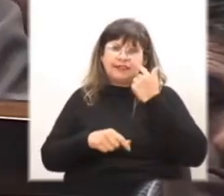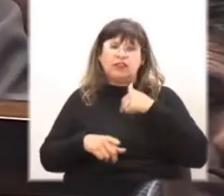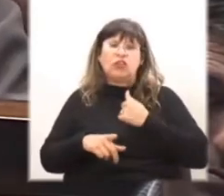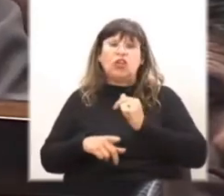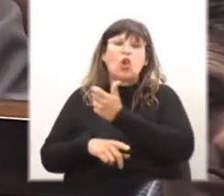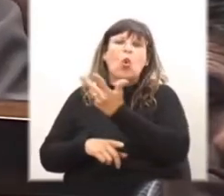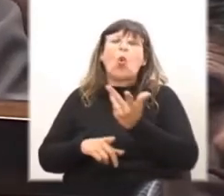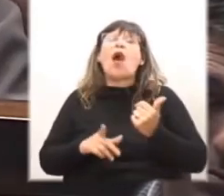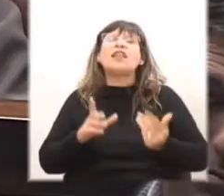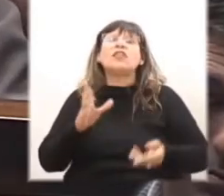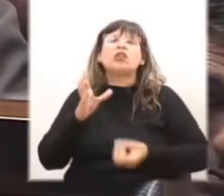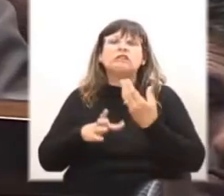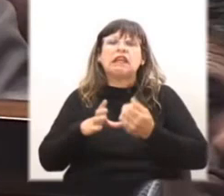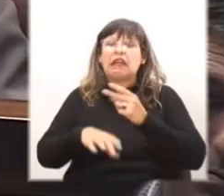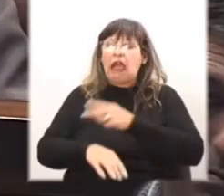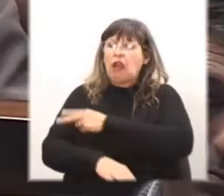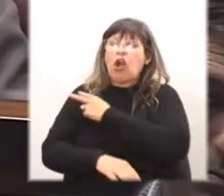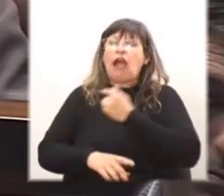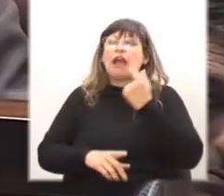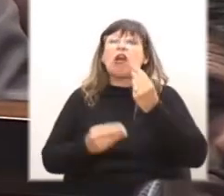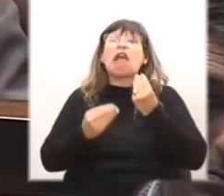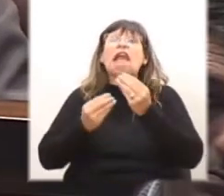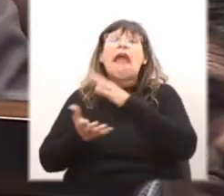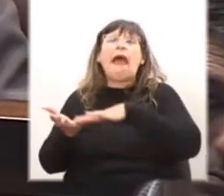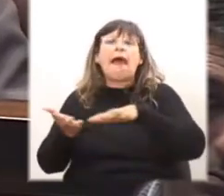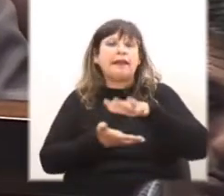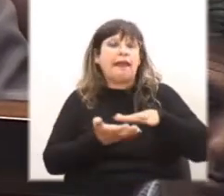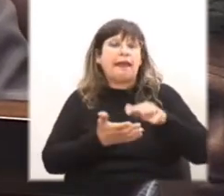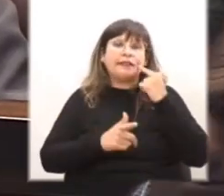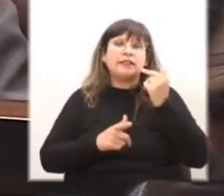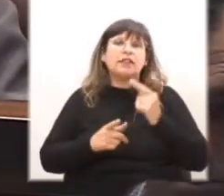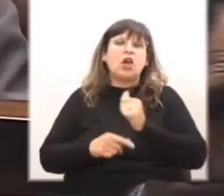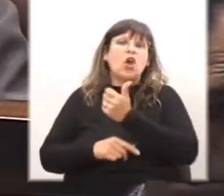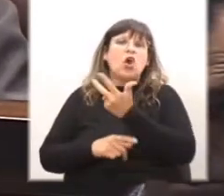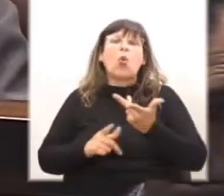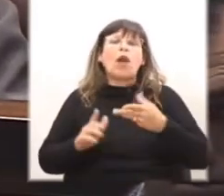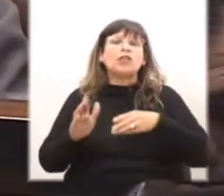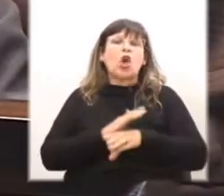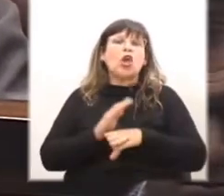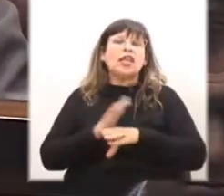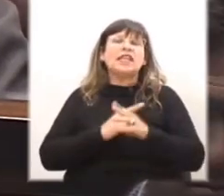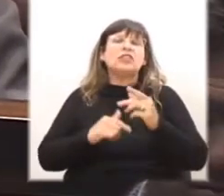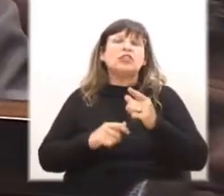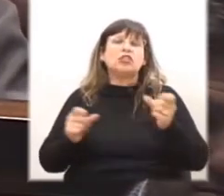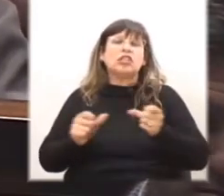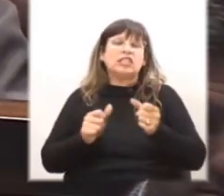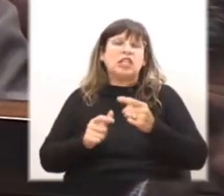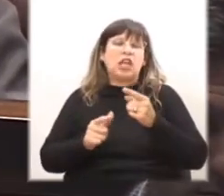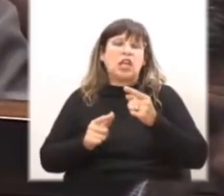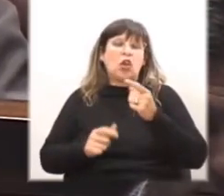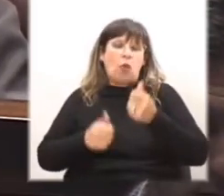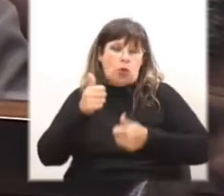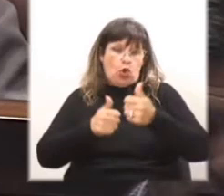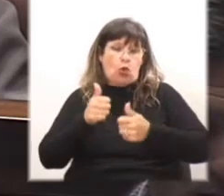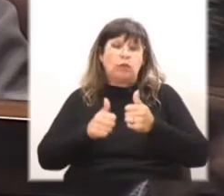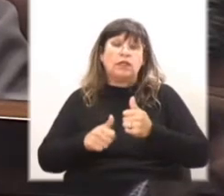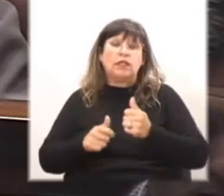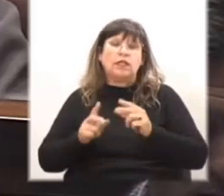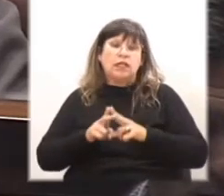se crearon y en qué áreas, cuántos ingresos de funcionarios se han dado por concurso entre el 2020